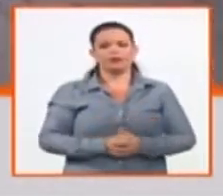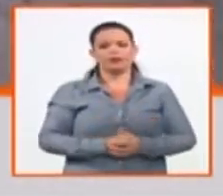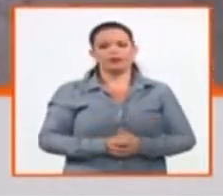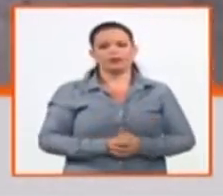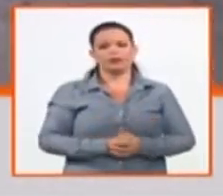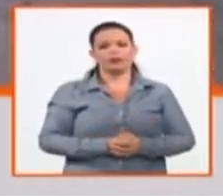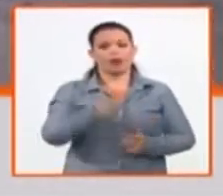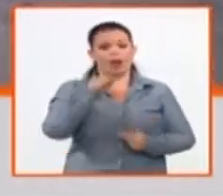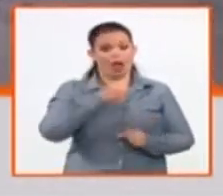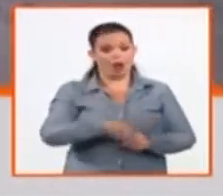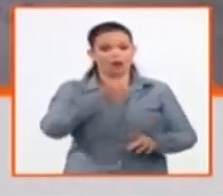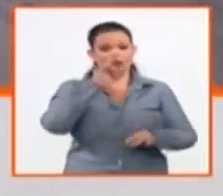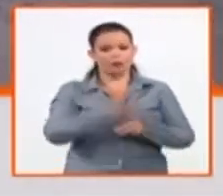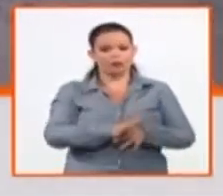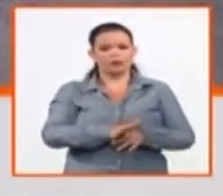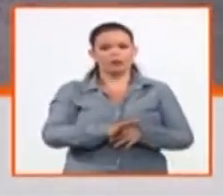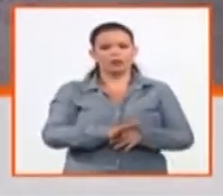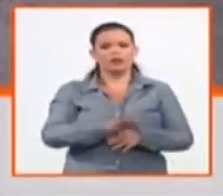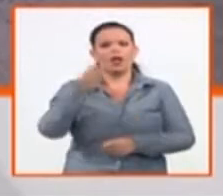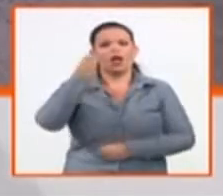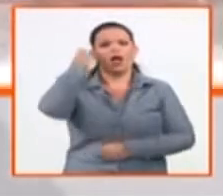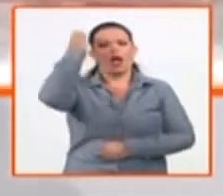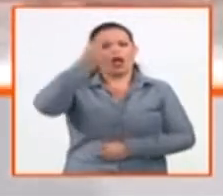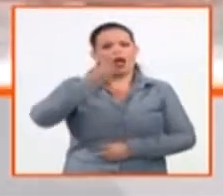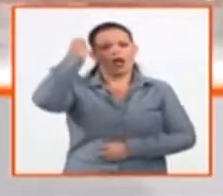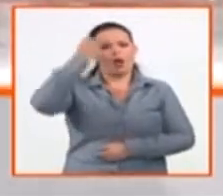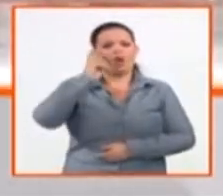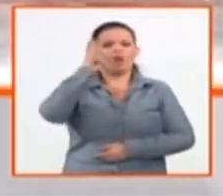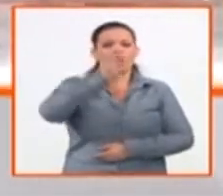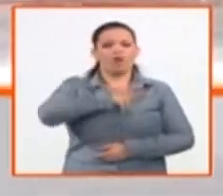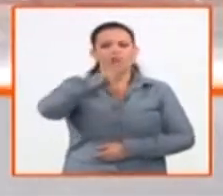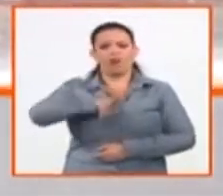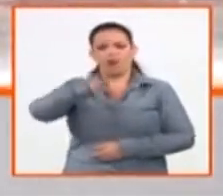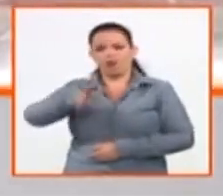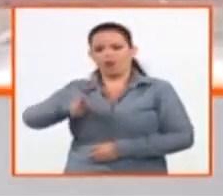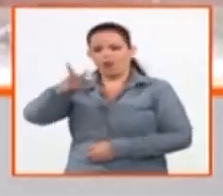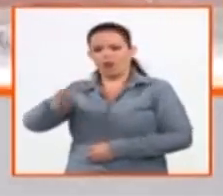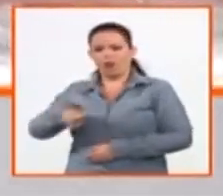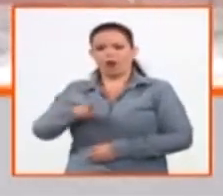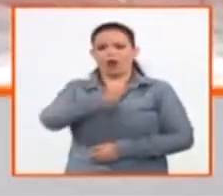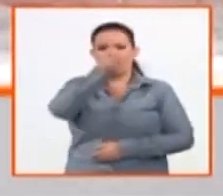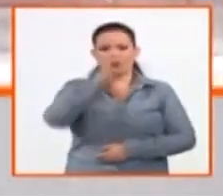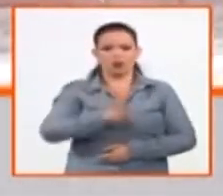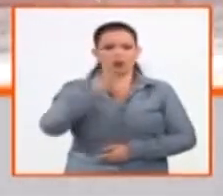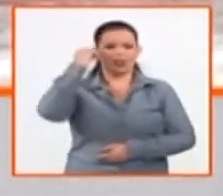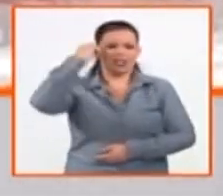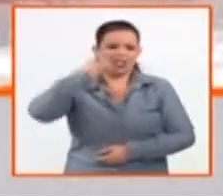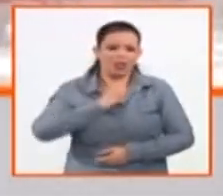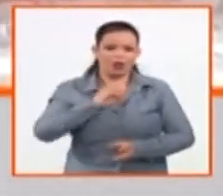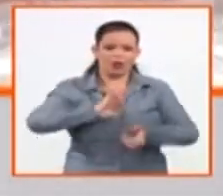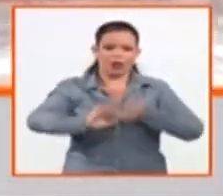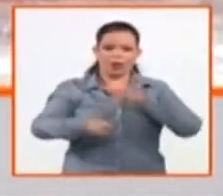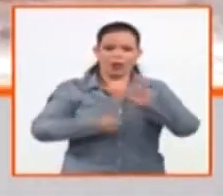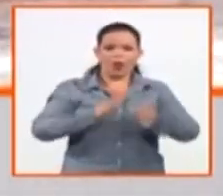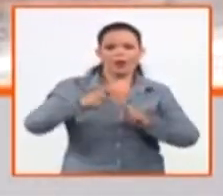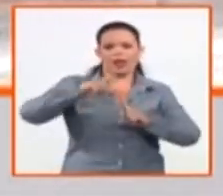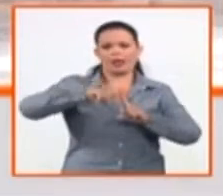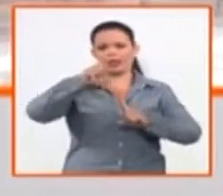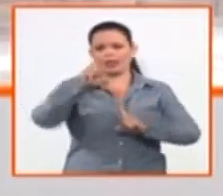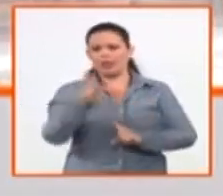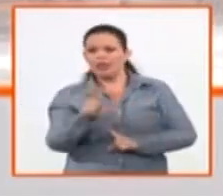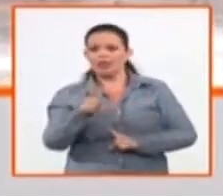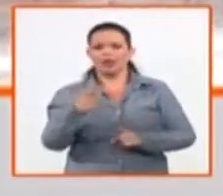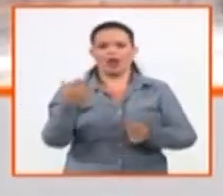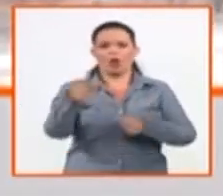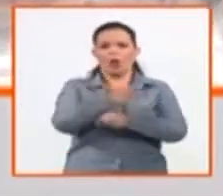la forma de que el personal que domina la técnica, claro, los equipos más sofisticados, los radares, los aviones, los helicópteros... ¿Hay